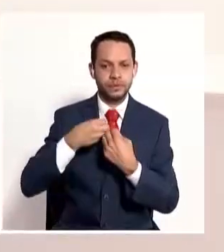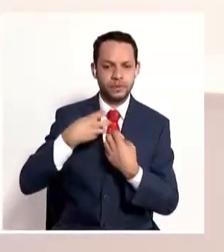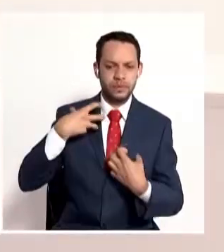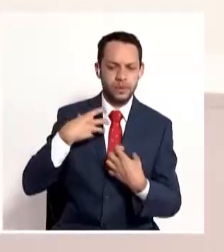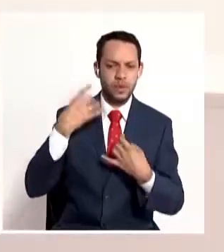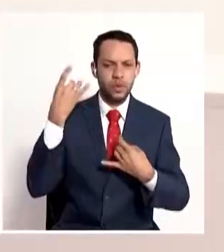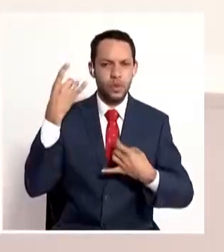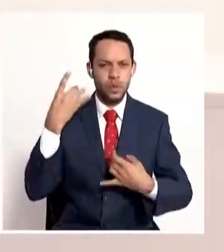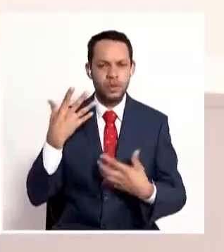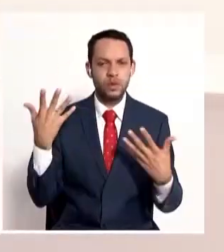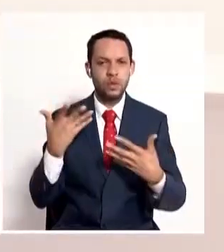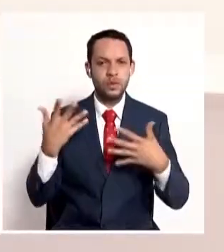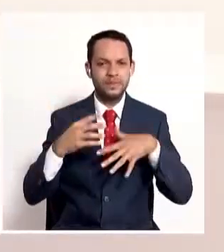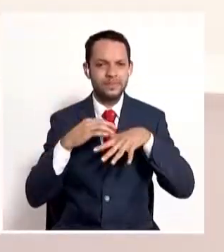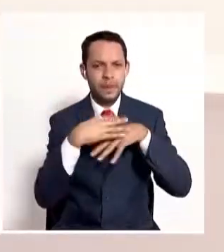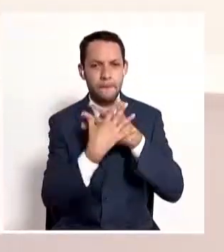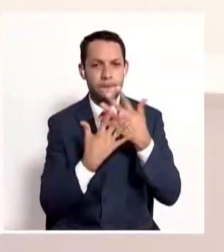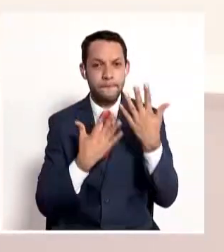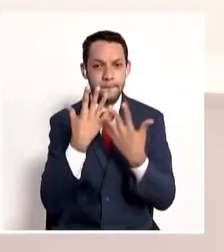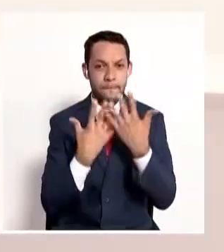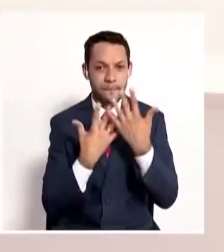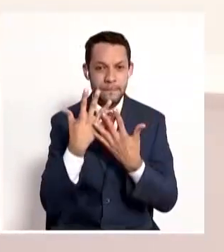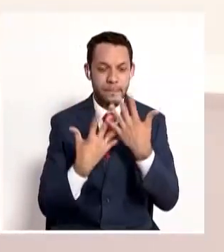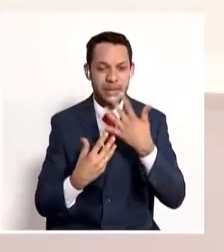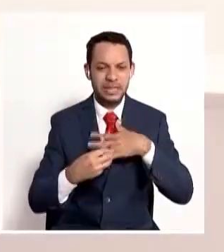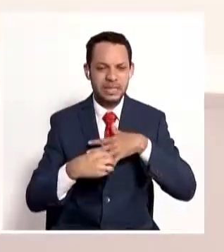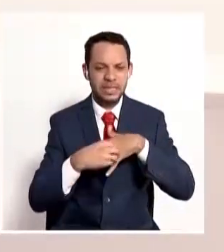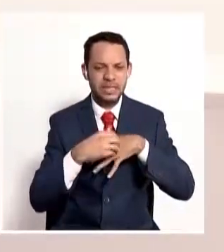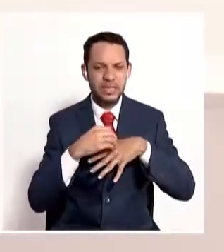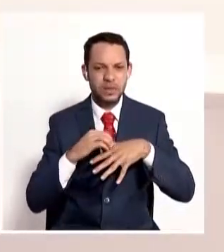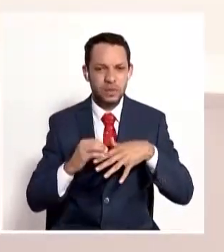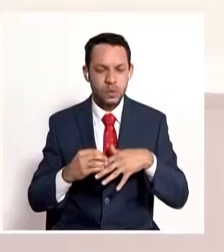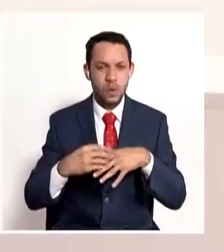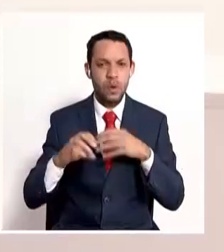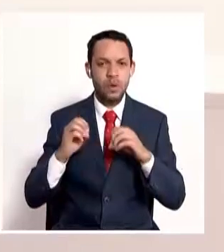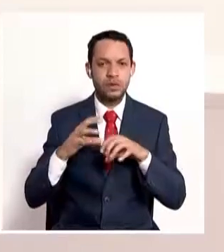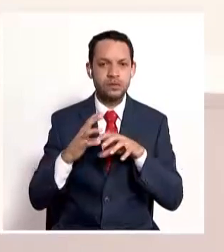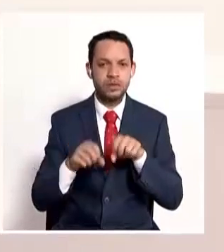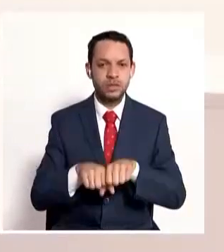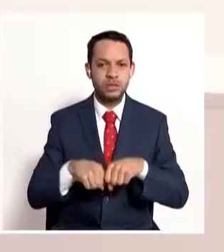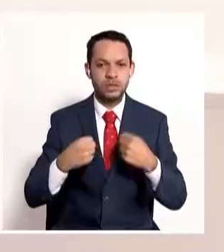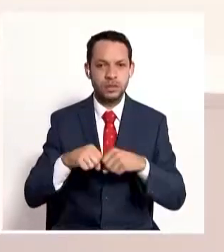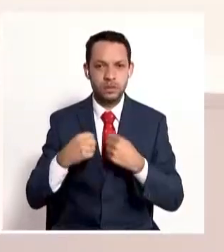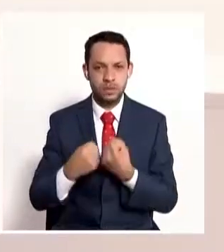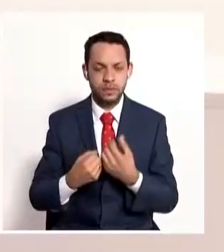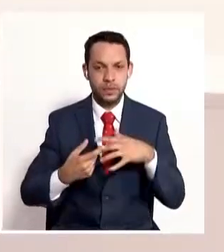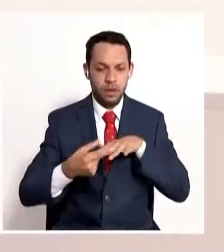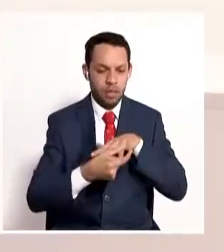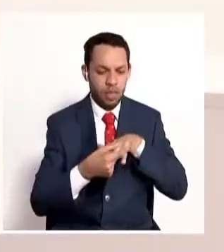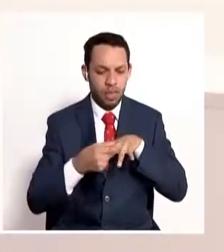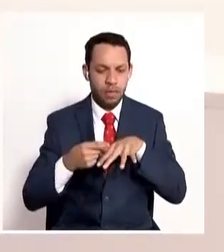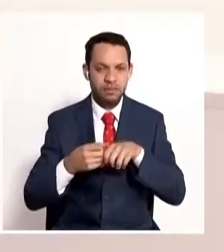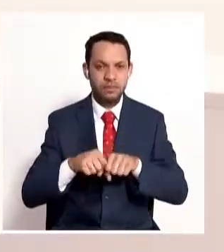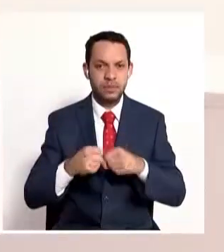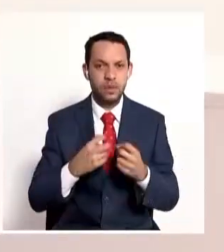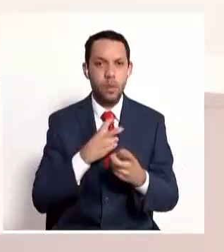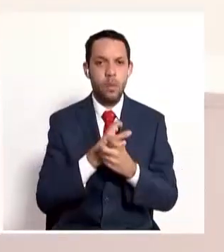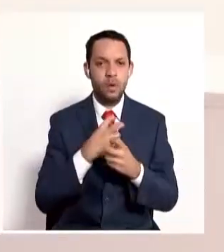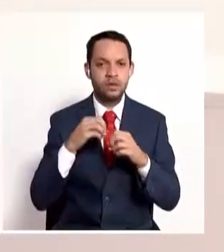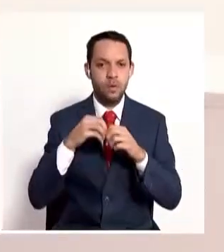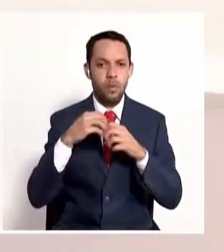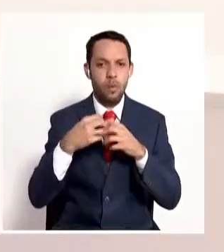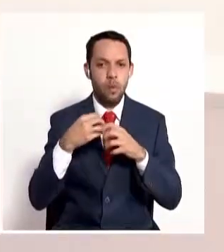con dolores en estas partes de la mano o la artrosis que nos está dañando estas articulaciones cerca a las uñas pero también pueden ser